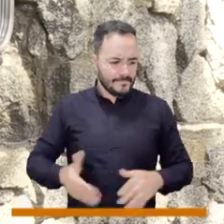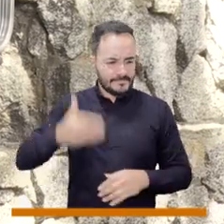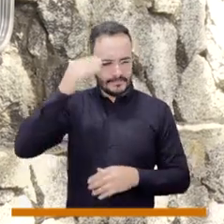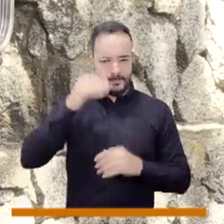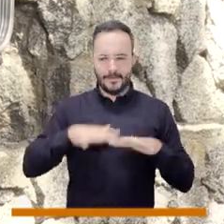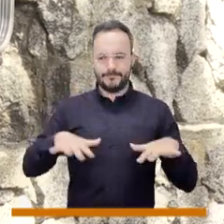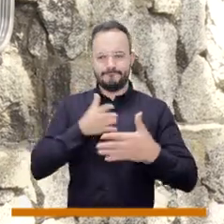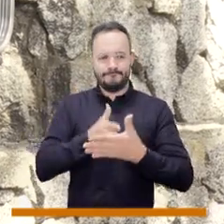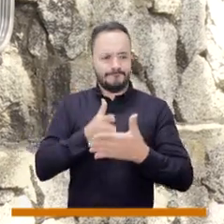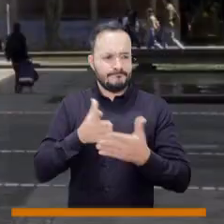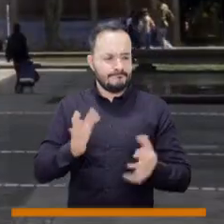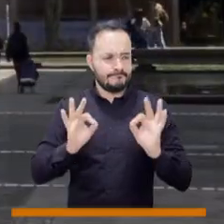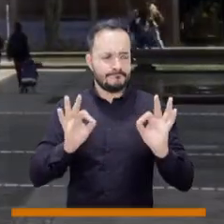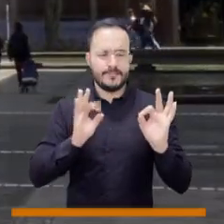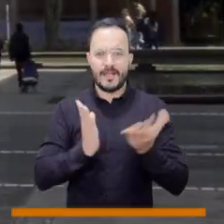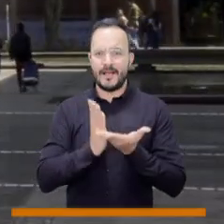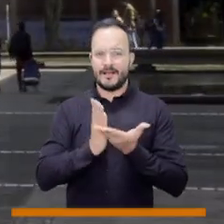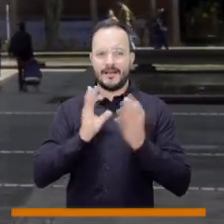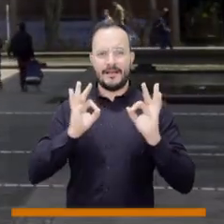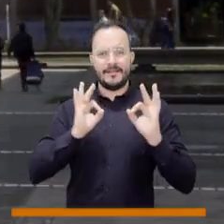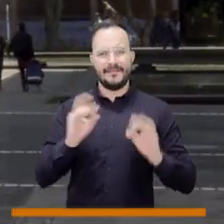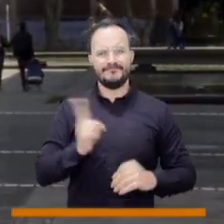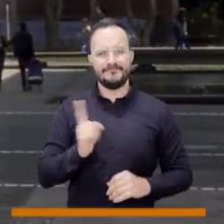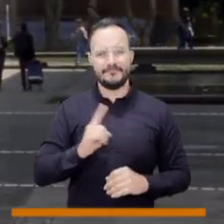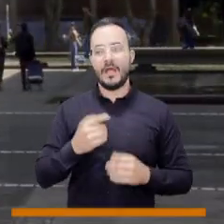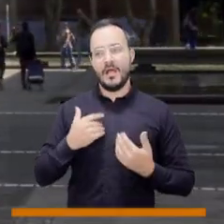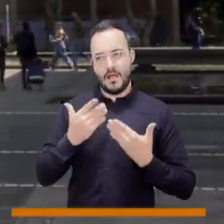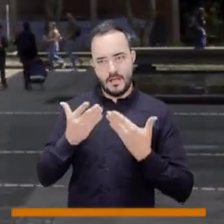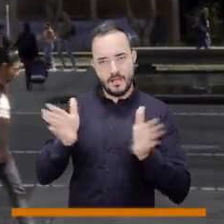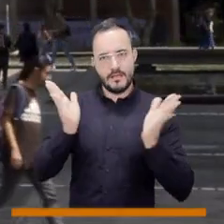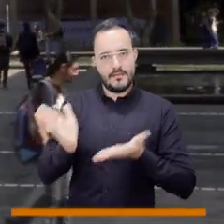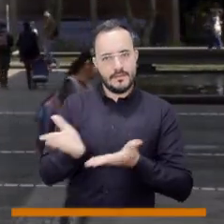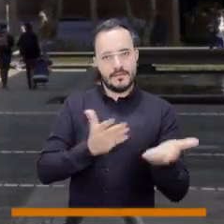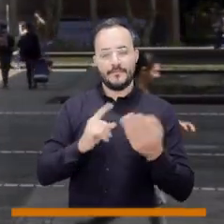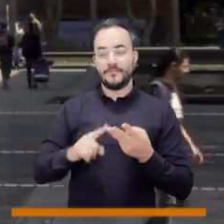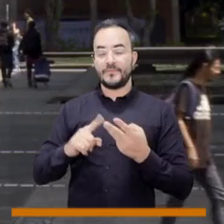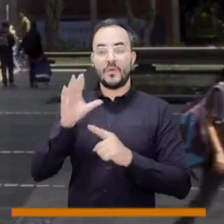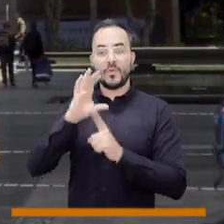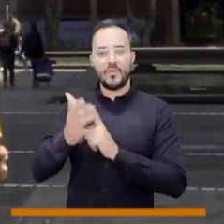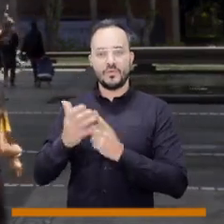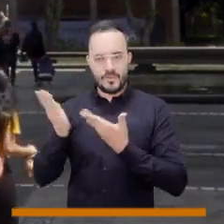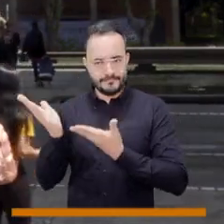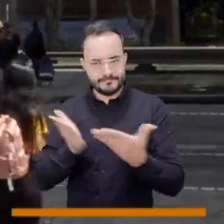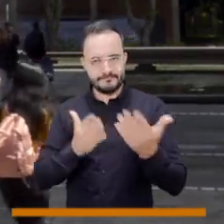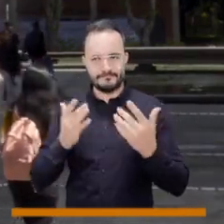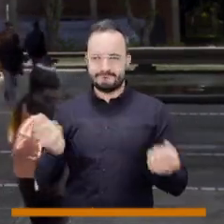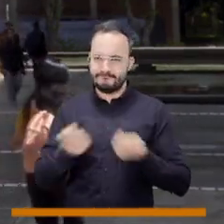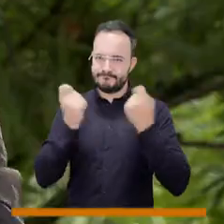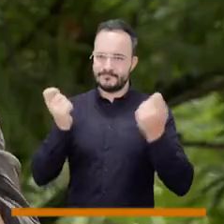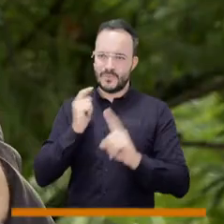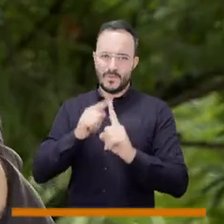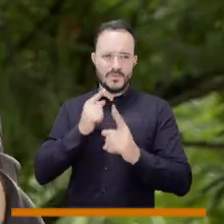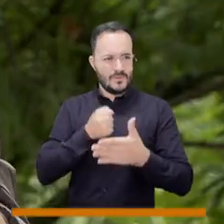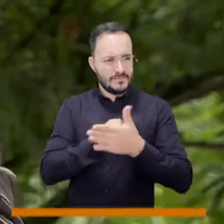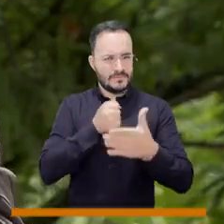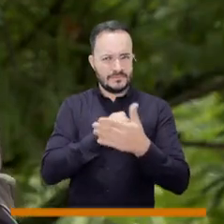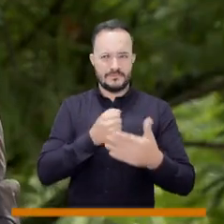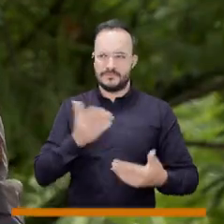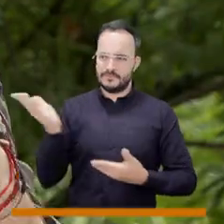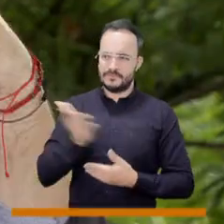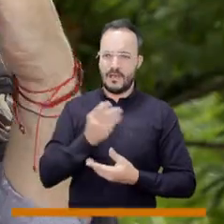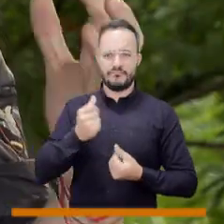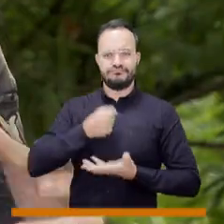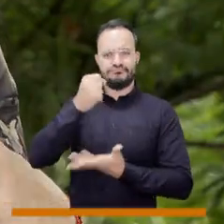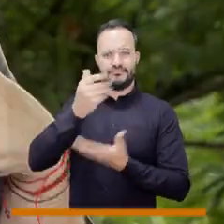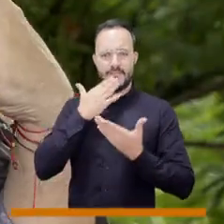acceso a las oportunidades educativas de calidad. Entonces voy a trabajar por eso, también por la cultura, que la cultura tenga unos presupuestos dignos